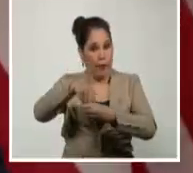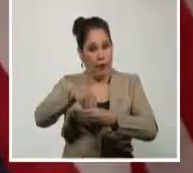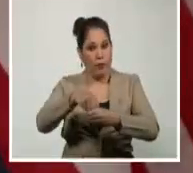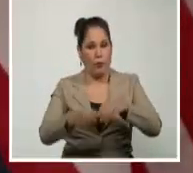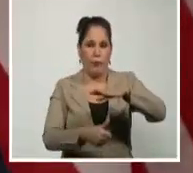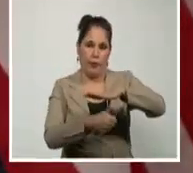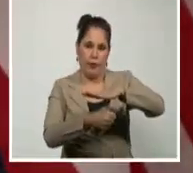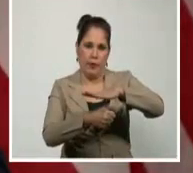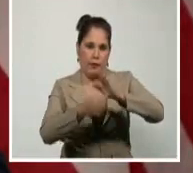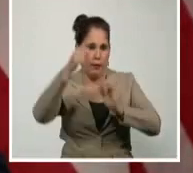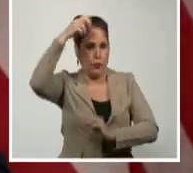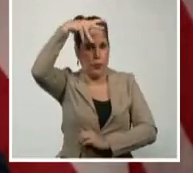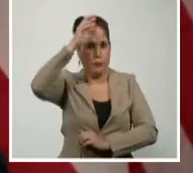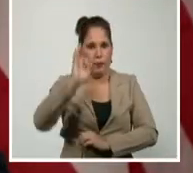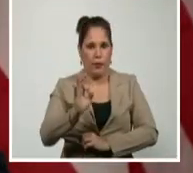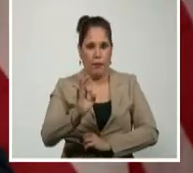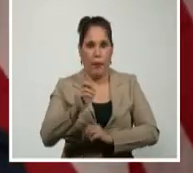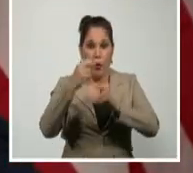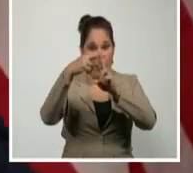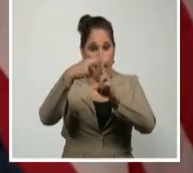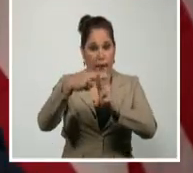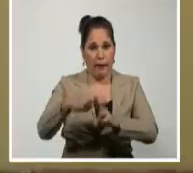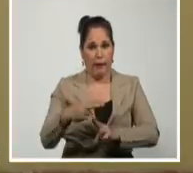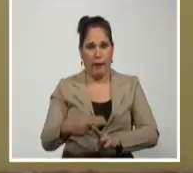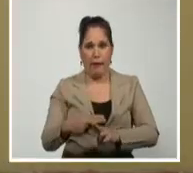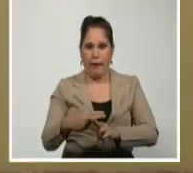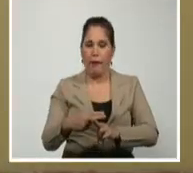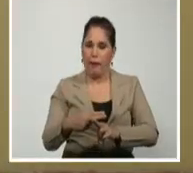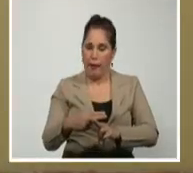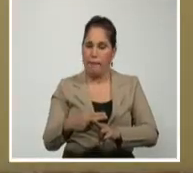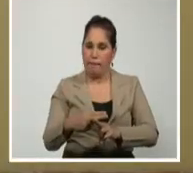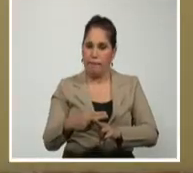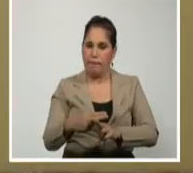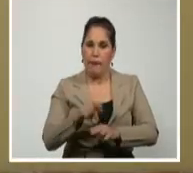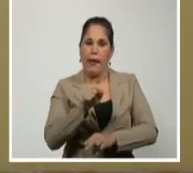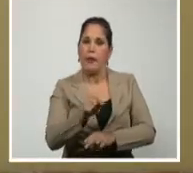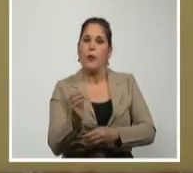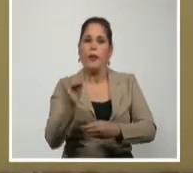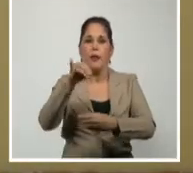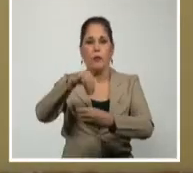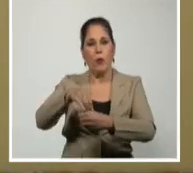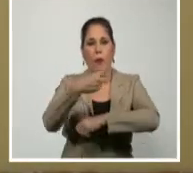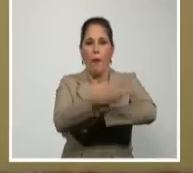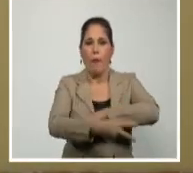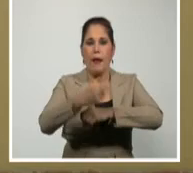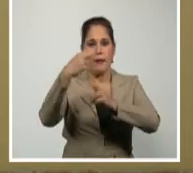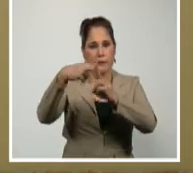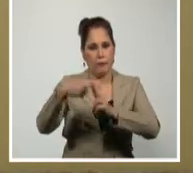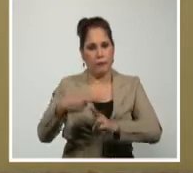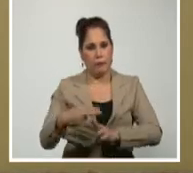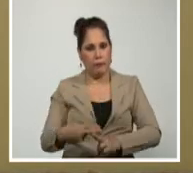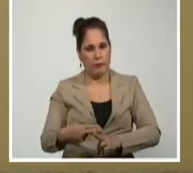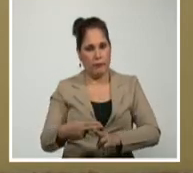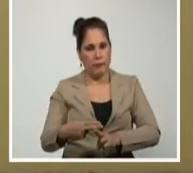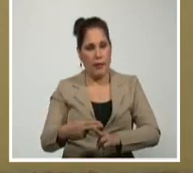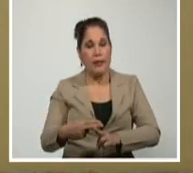gobierno. Como mismo la lista se concibió unilateralmente, como la inclusión de países en la lista es totalmente